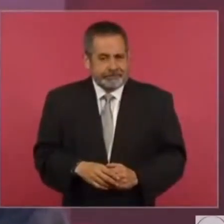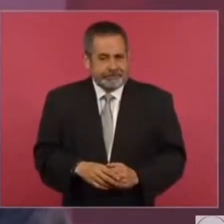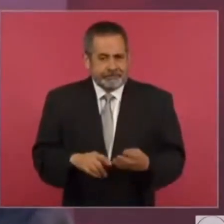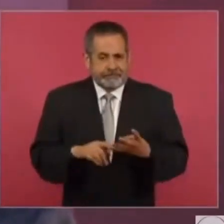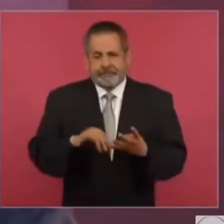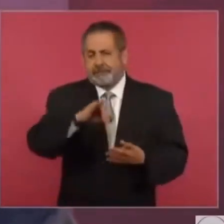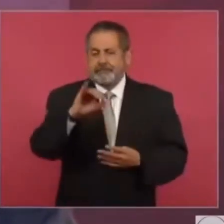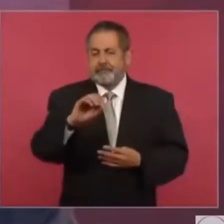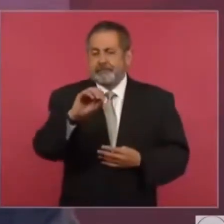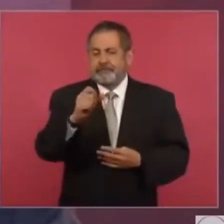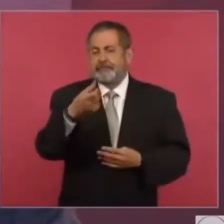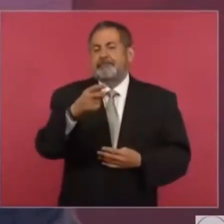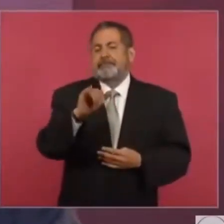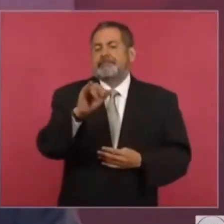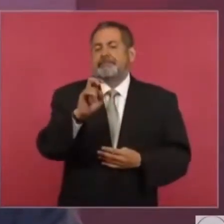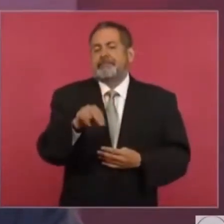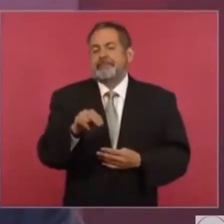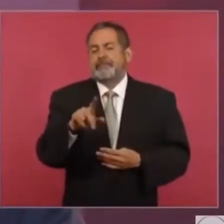Joaquín López Dóriga,